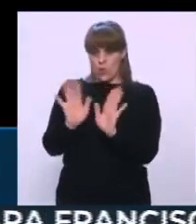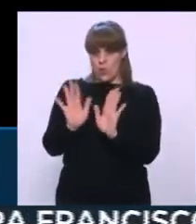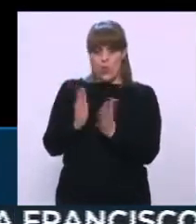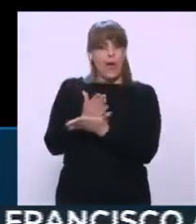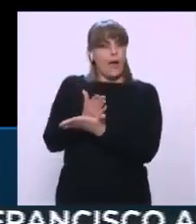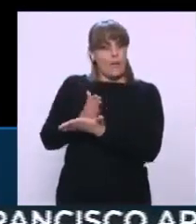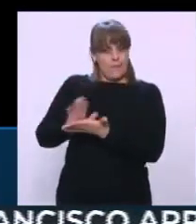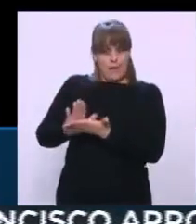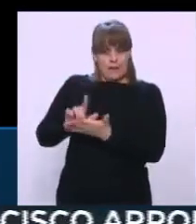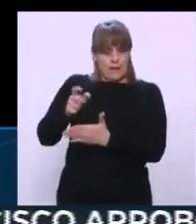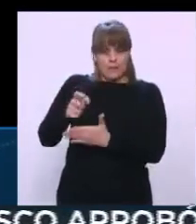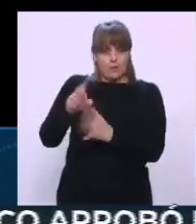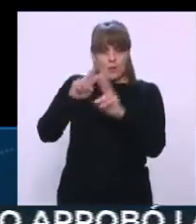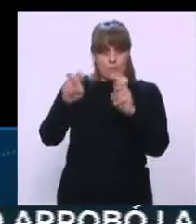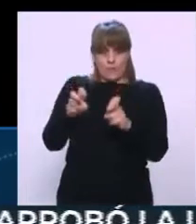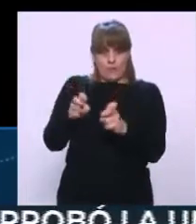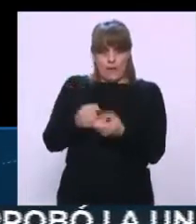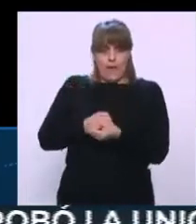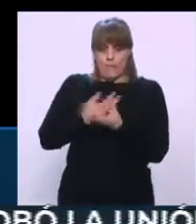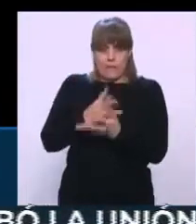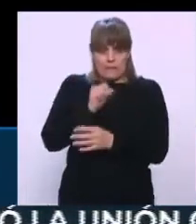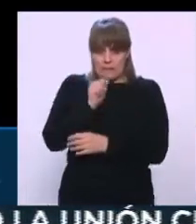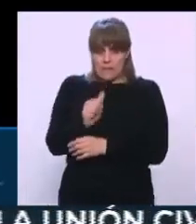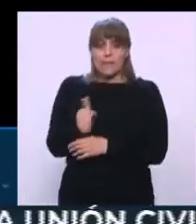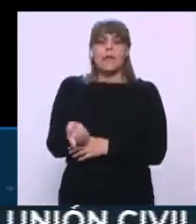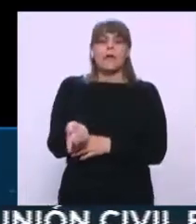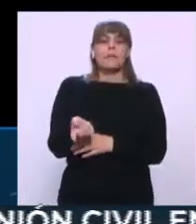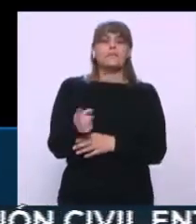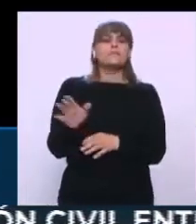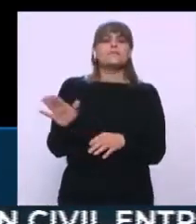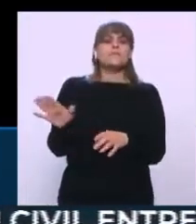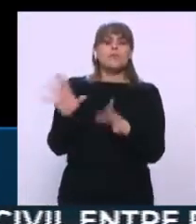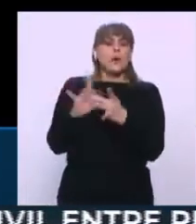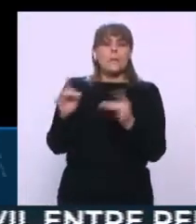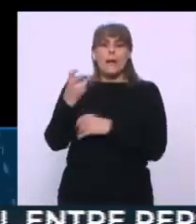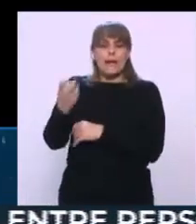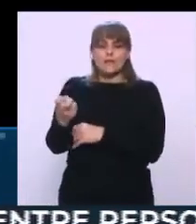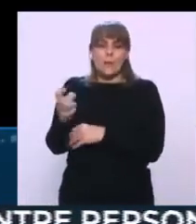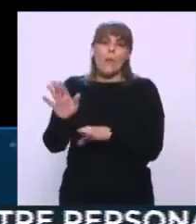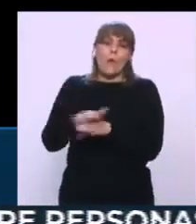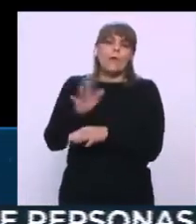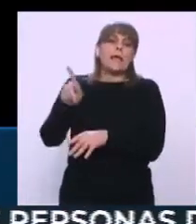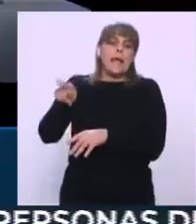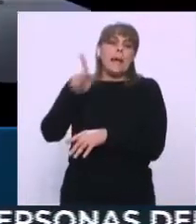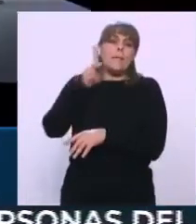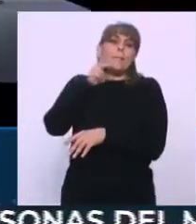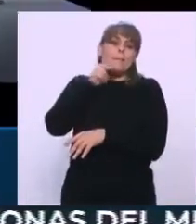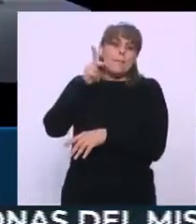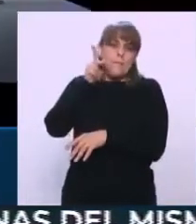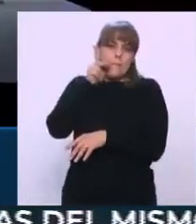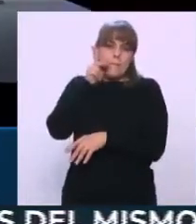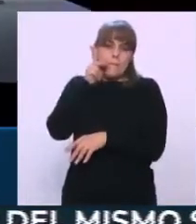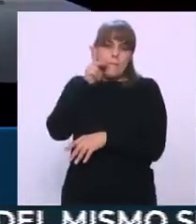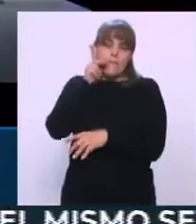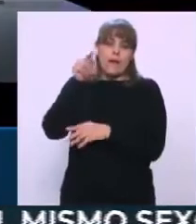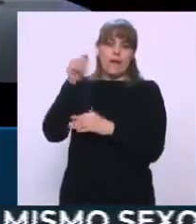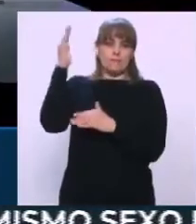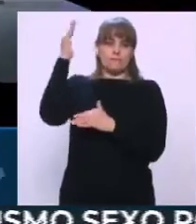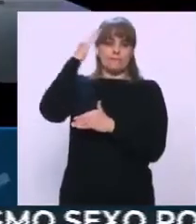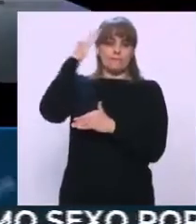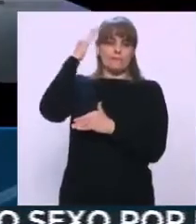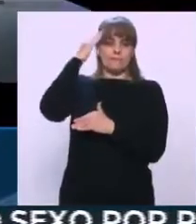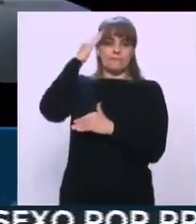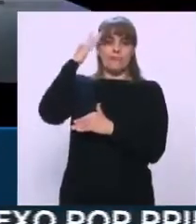no lo toca. Y no lo toca porque el Papa, a pesar de ser un monarca, tiene